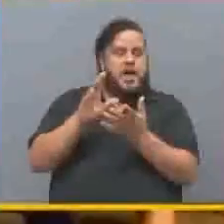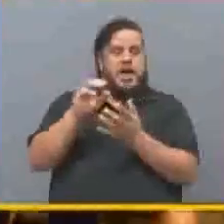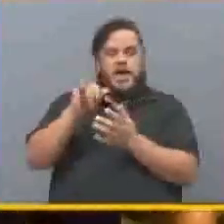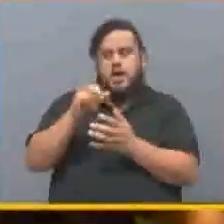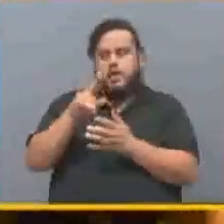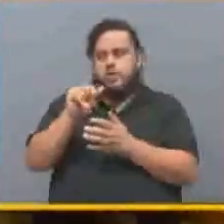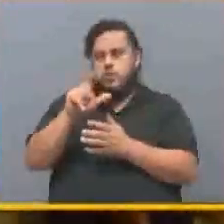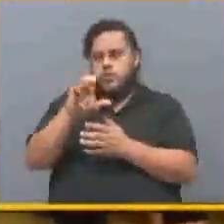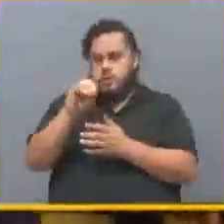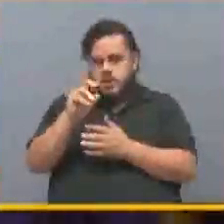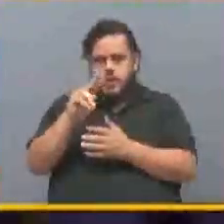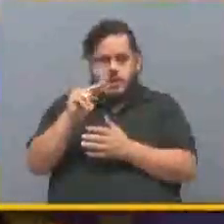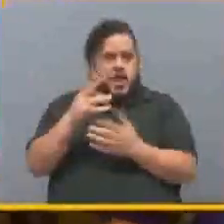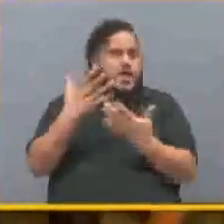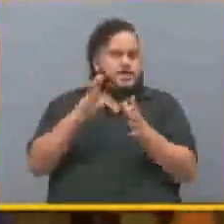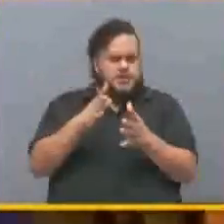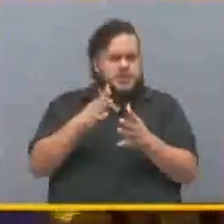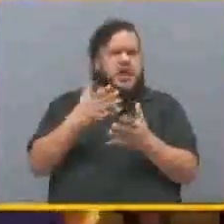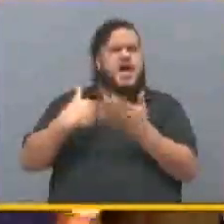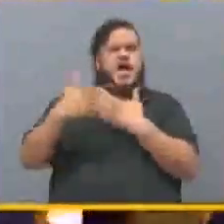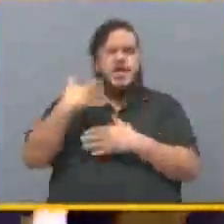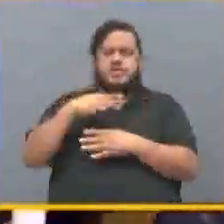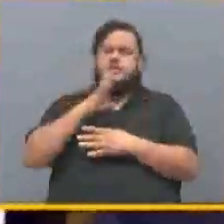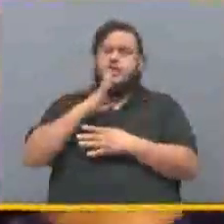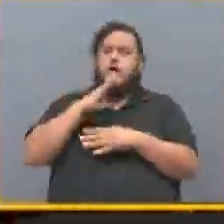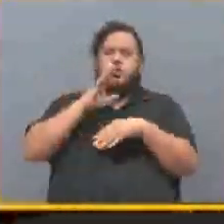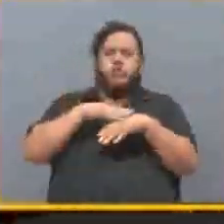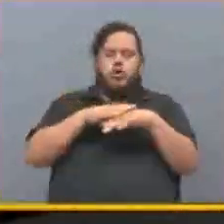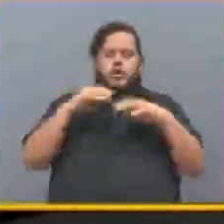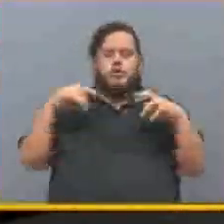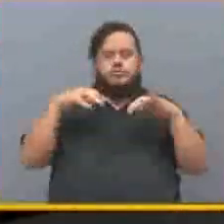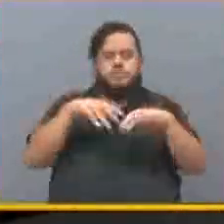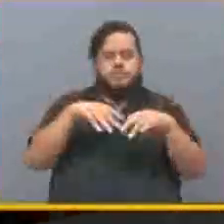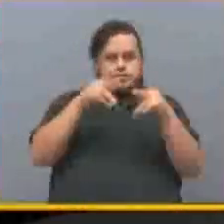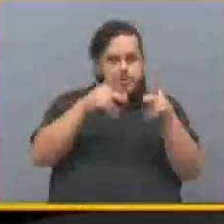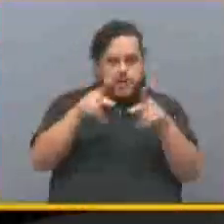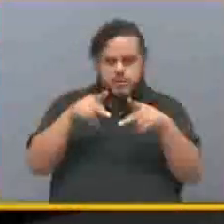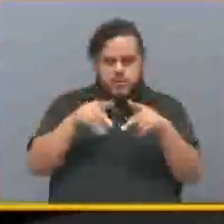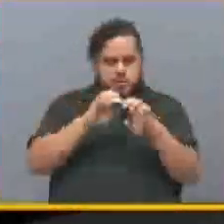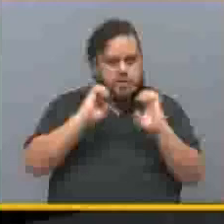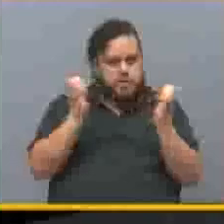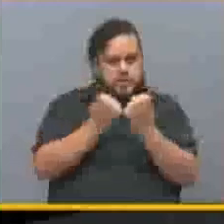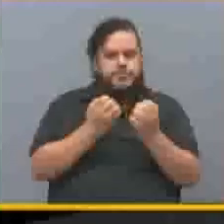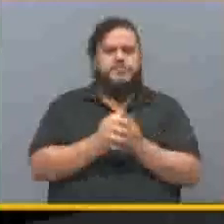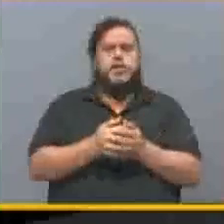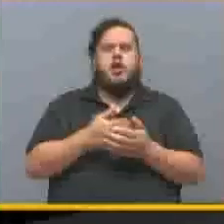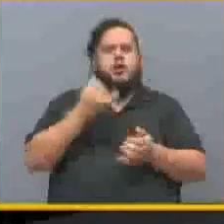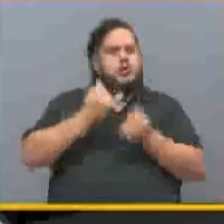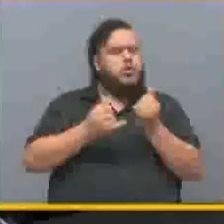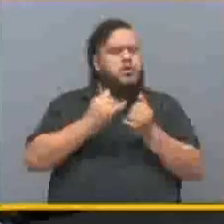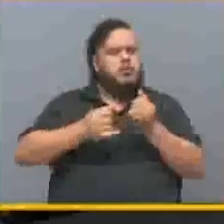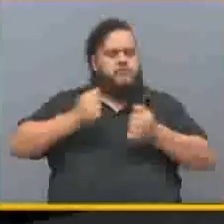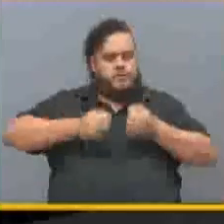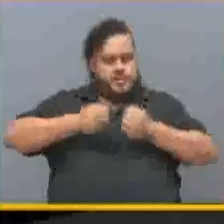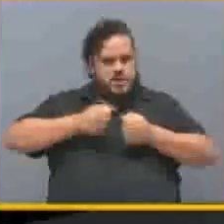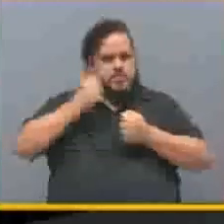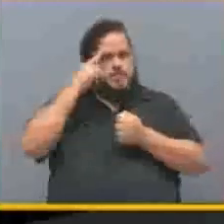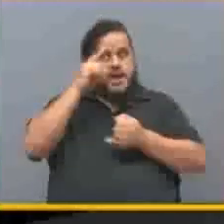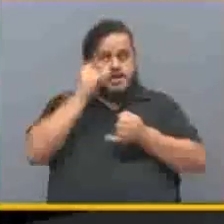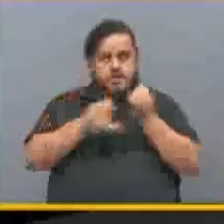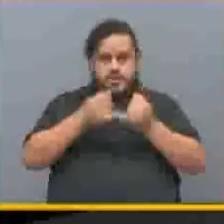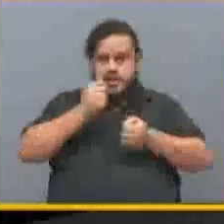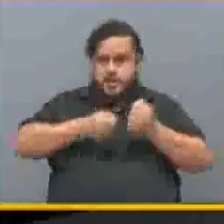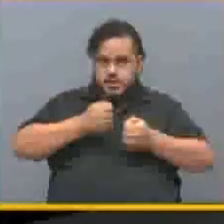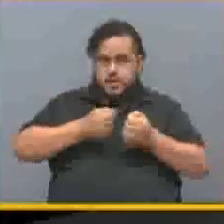hecho esfuerzos para el regreso del público. Lo mismo pasó en septiembre. Faltando pocos días para finalizar septiembre, nos dijeron